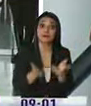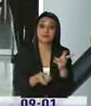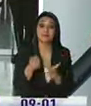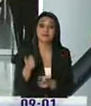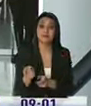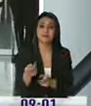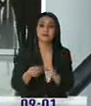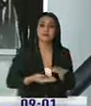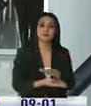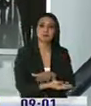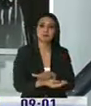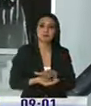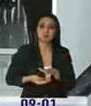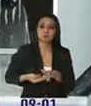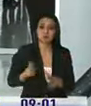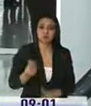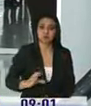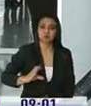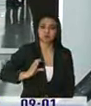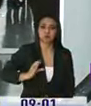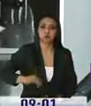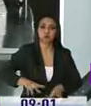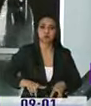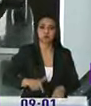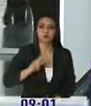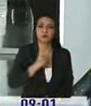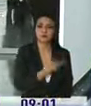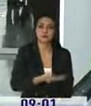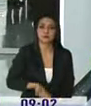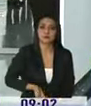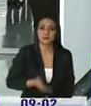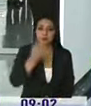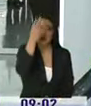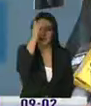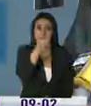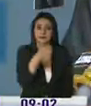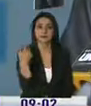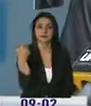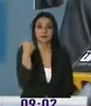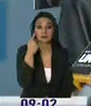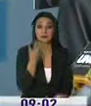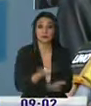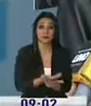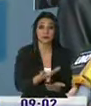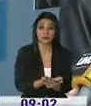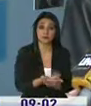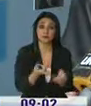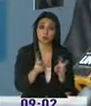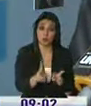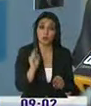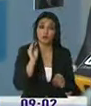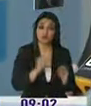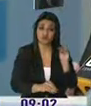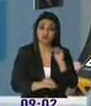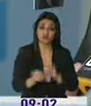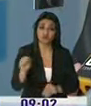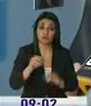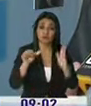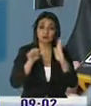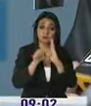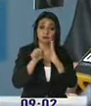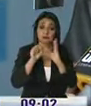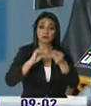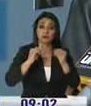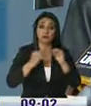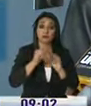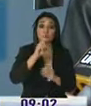delito de cohecho cometido por el vicepresidente de la República del Ecuador. Sí, claro, se pueden incluir porque el artículo